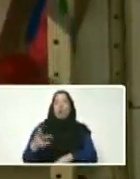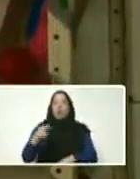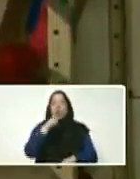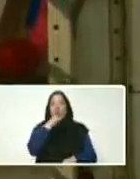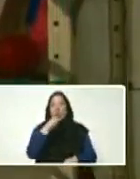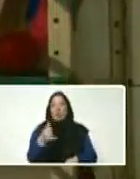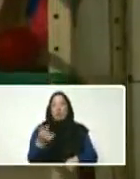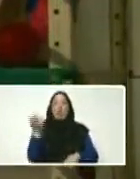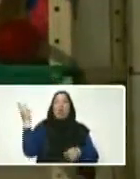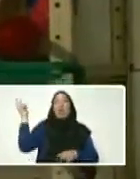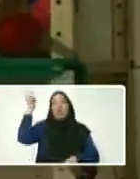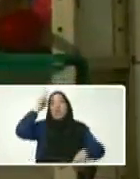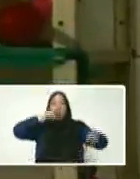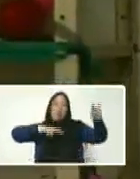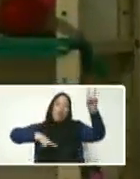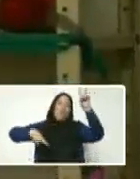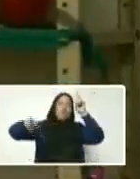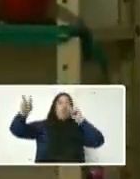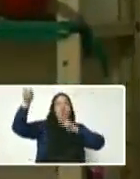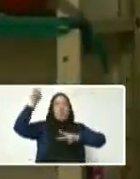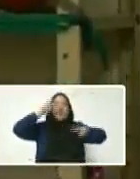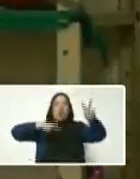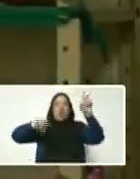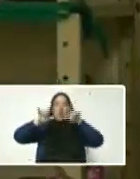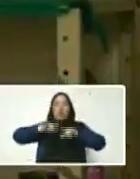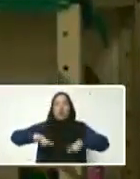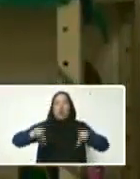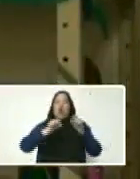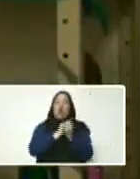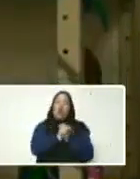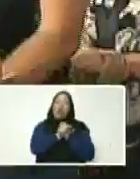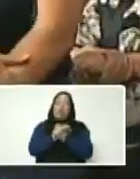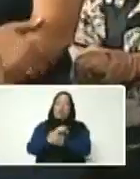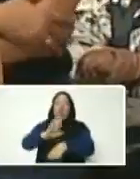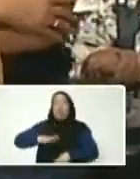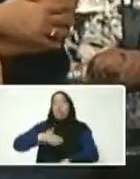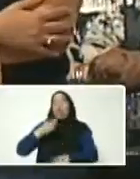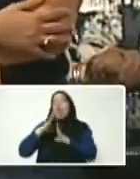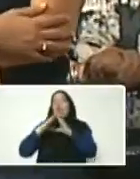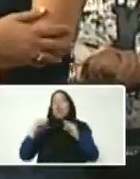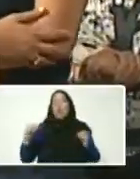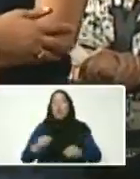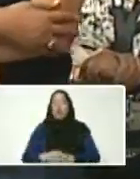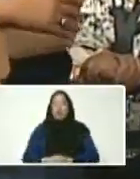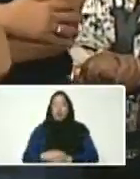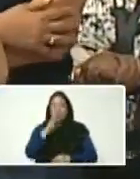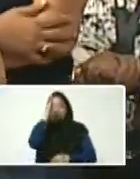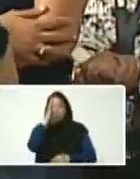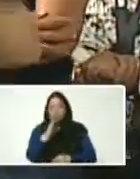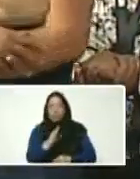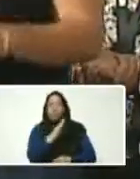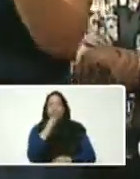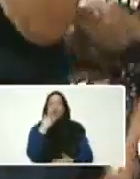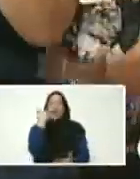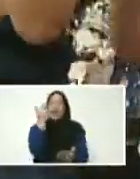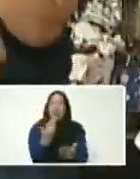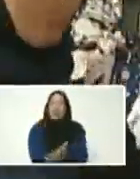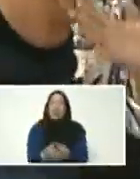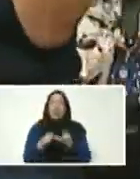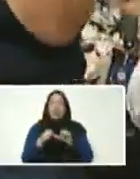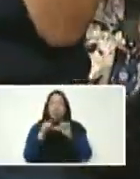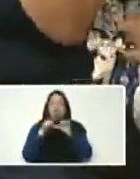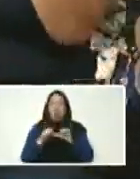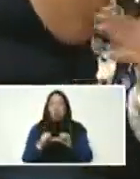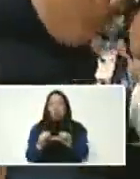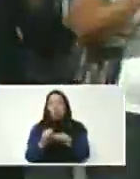es a disfrutar cada uno de estos espacios. Con amor todo se puede. Que Dios me los bendiga y gracias. Seguiremos